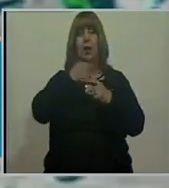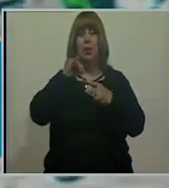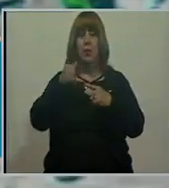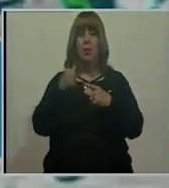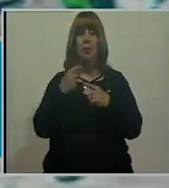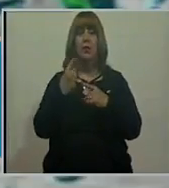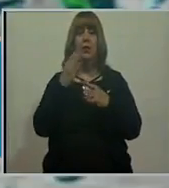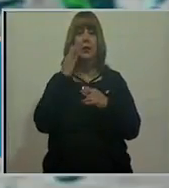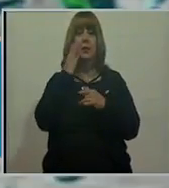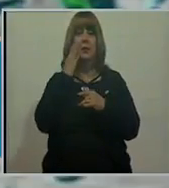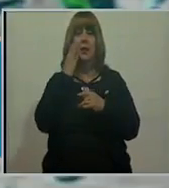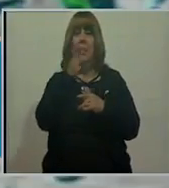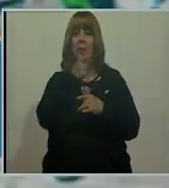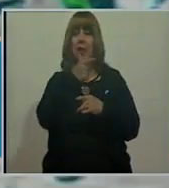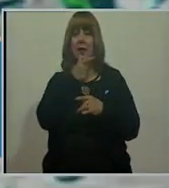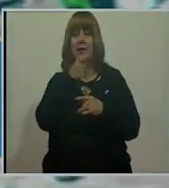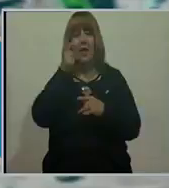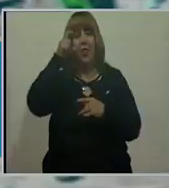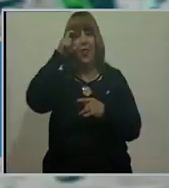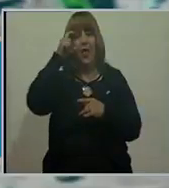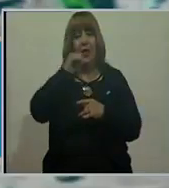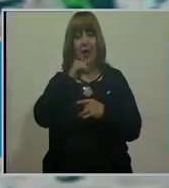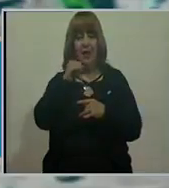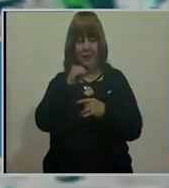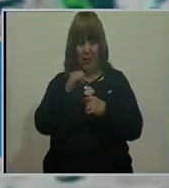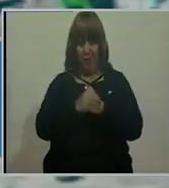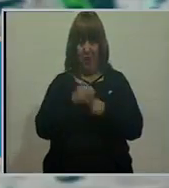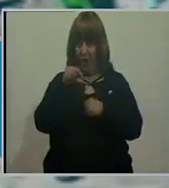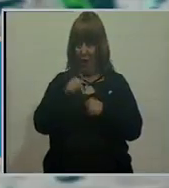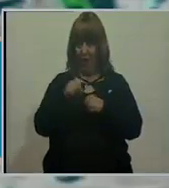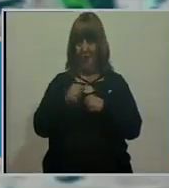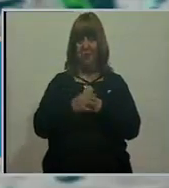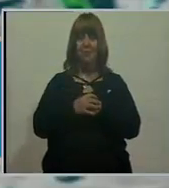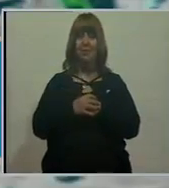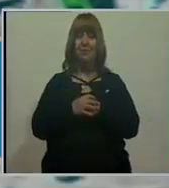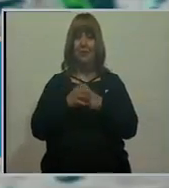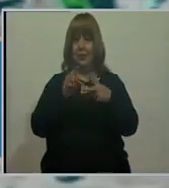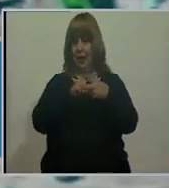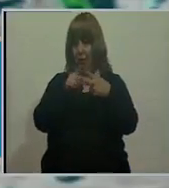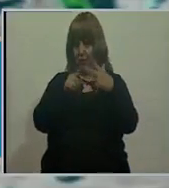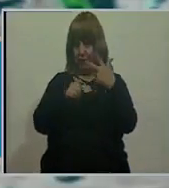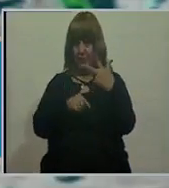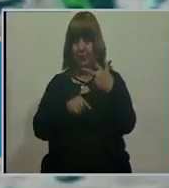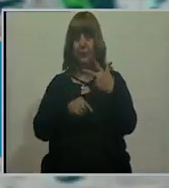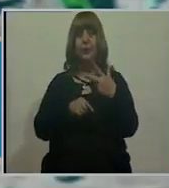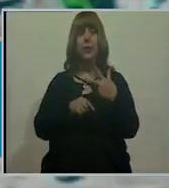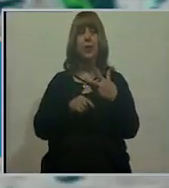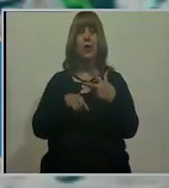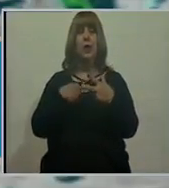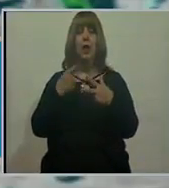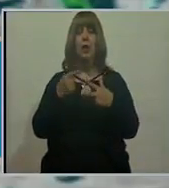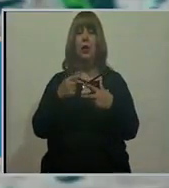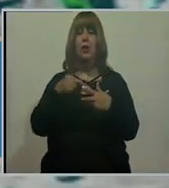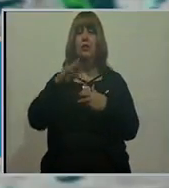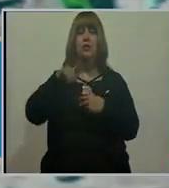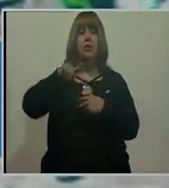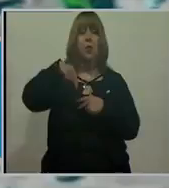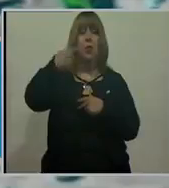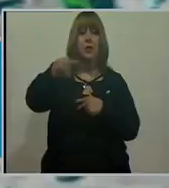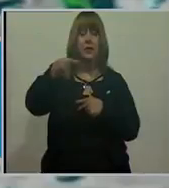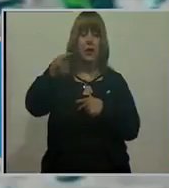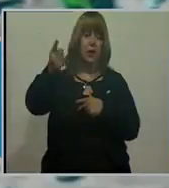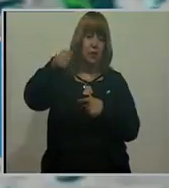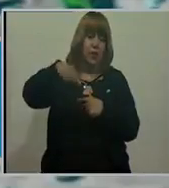frío es esa. Hasta acá, Ricardo, las tres cosas más destacadas del día de hoy. Si queremos hablar de lo que viene,